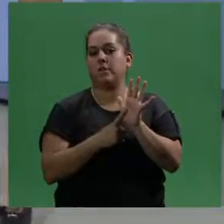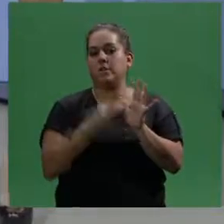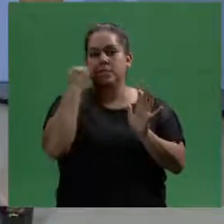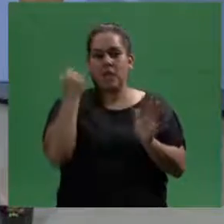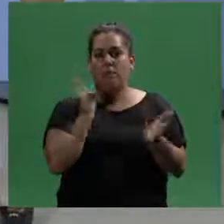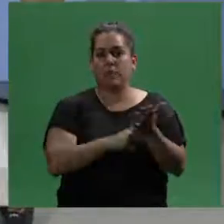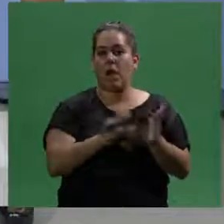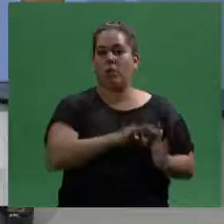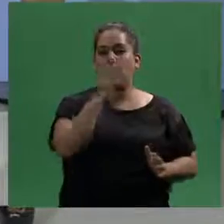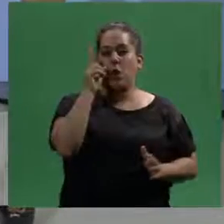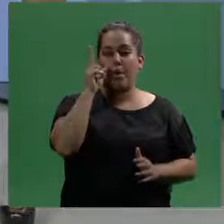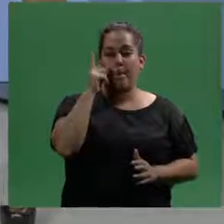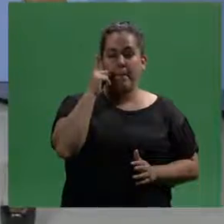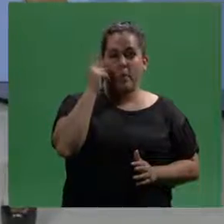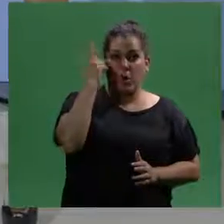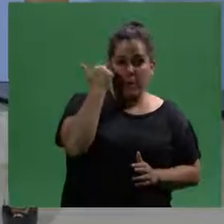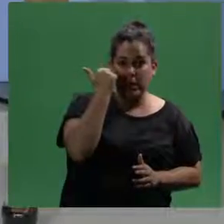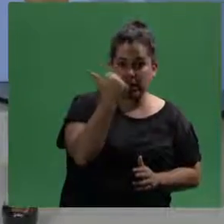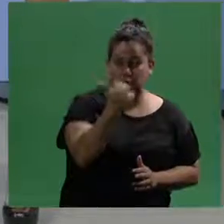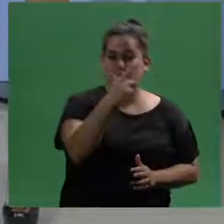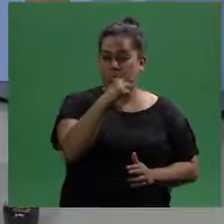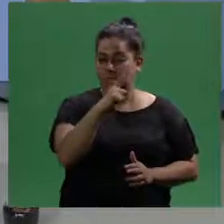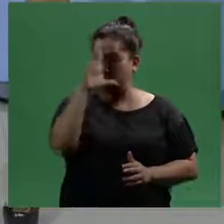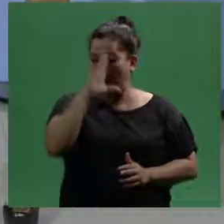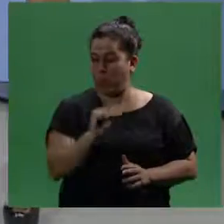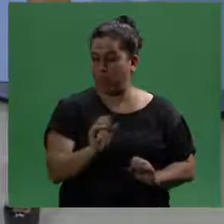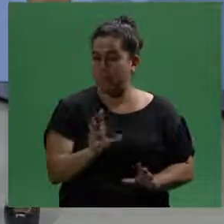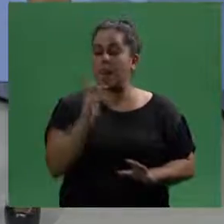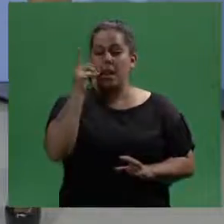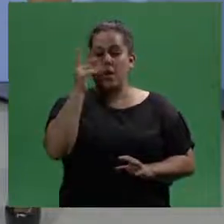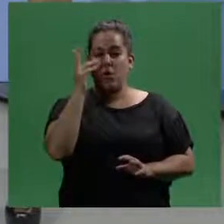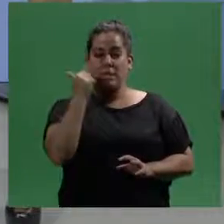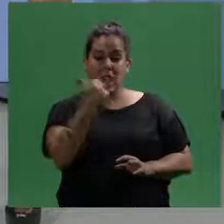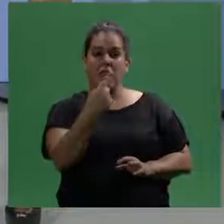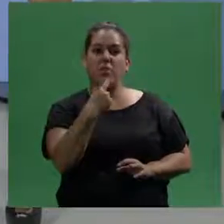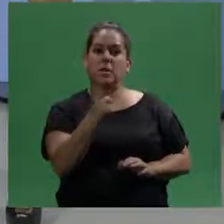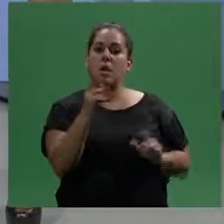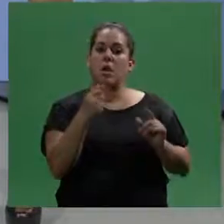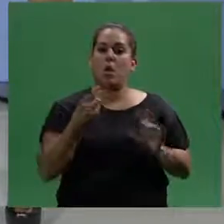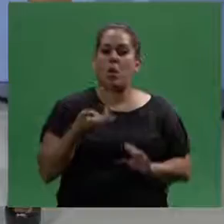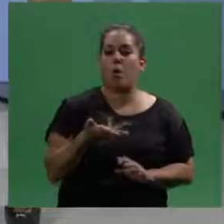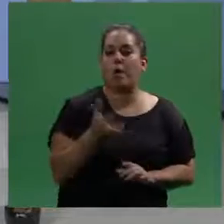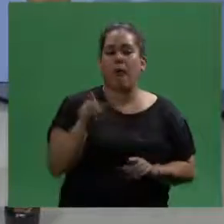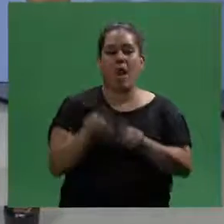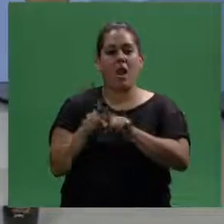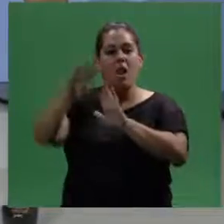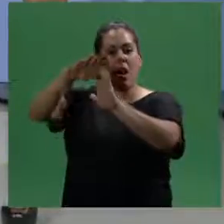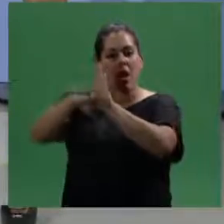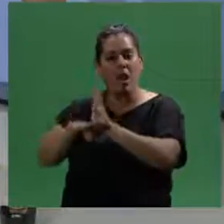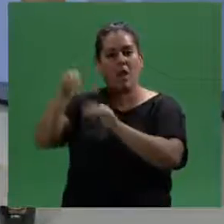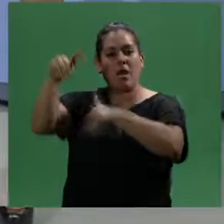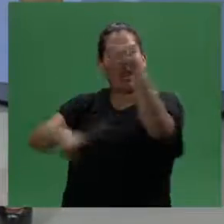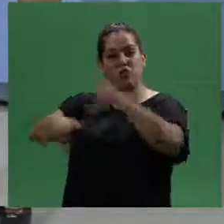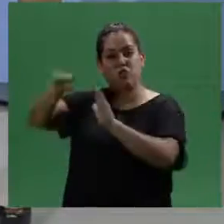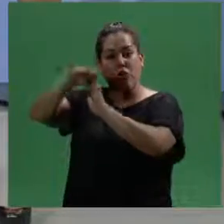La reglamentación que se estableció en el año 96, si yo mal no recuerdo, determina un procedimiento que es un número determinado